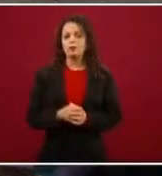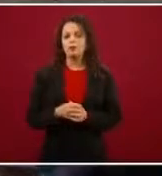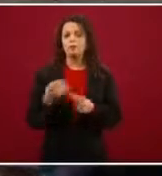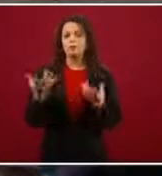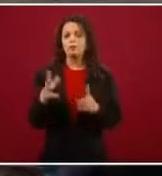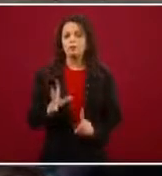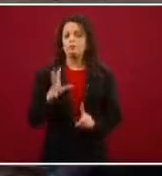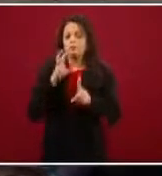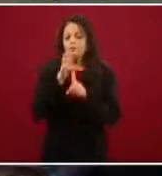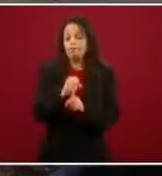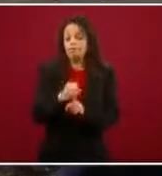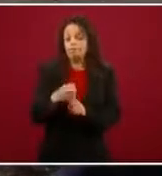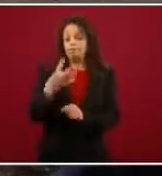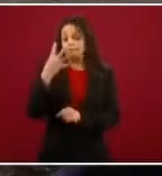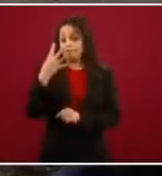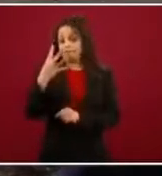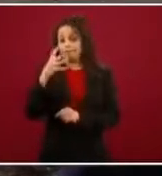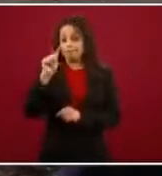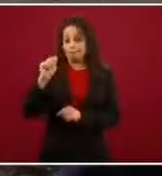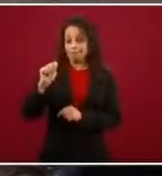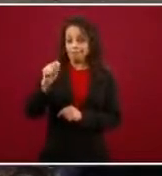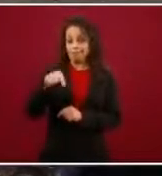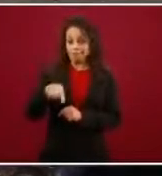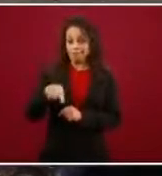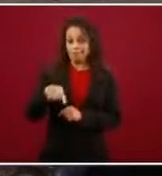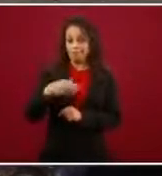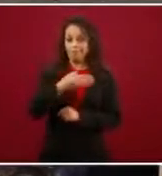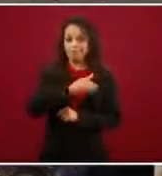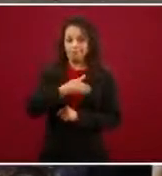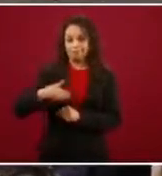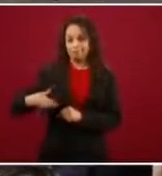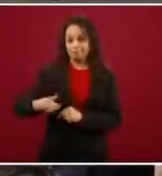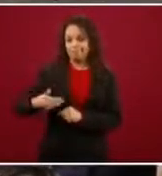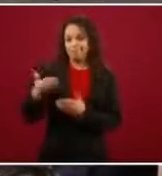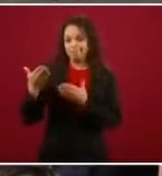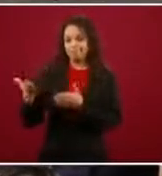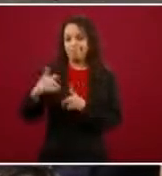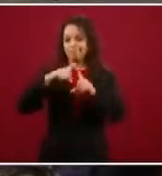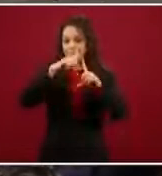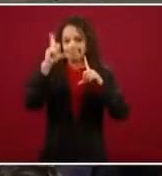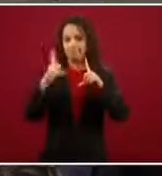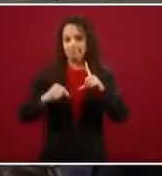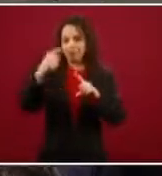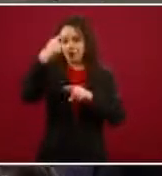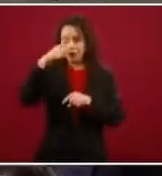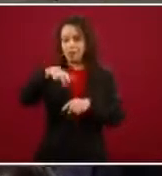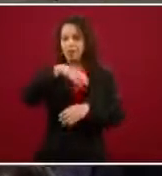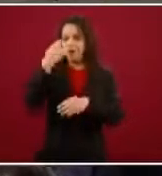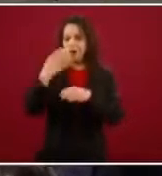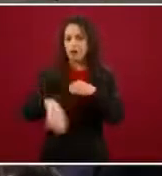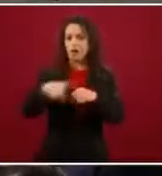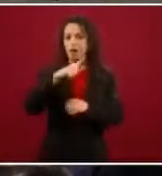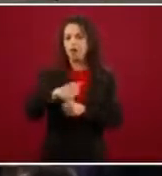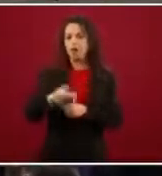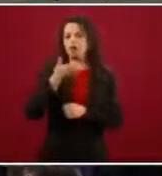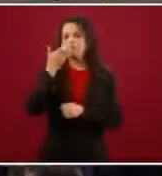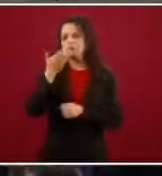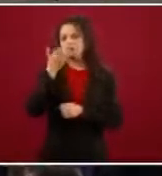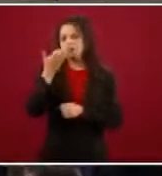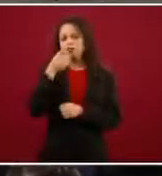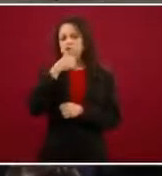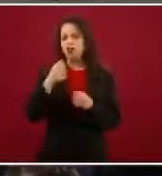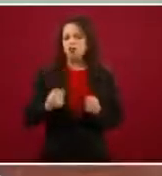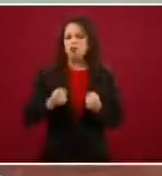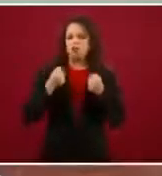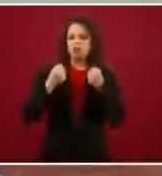Cuarta Transformación, el objetivo del presidente de la República, de terminar con el ataque a la cultura machista que tanto daño ha